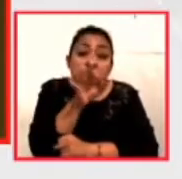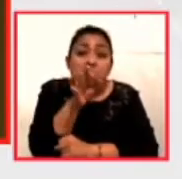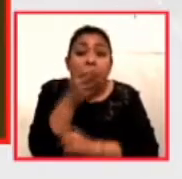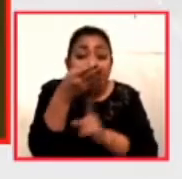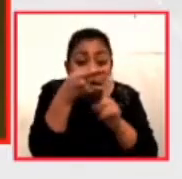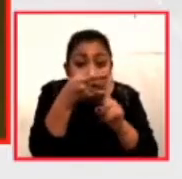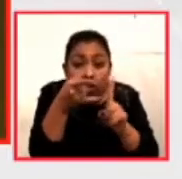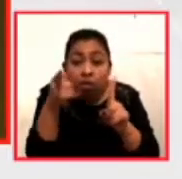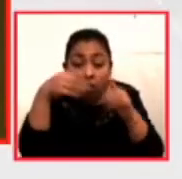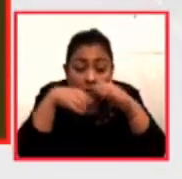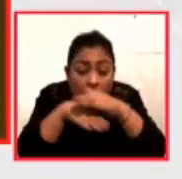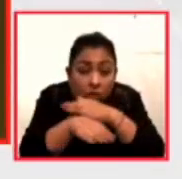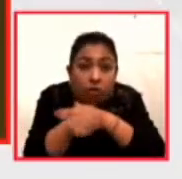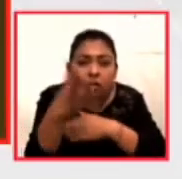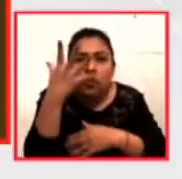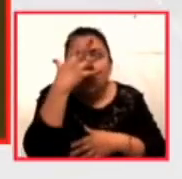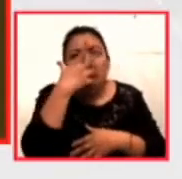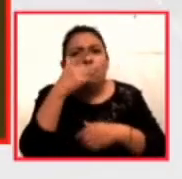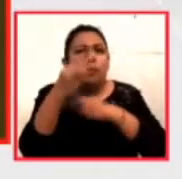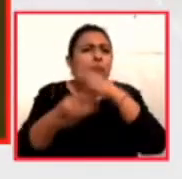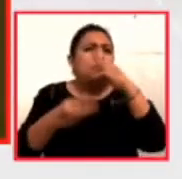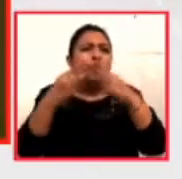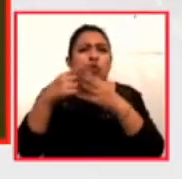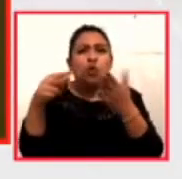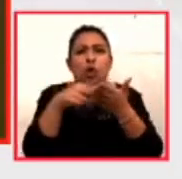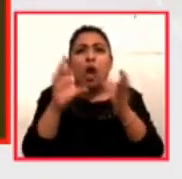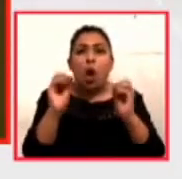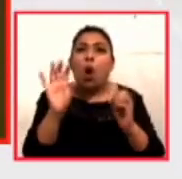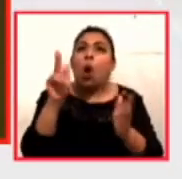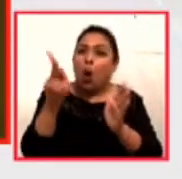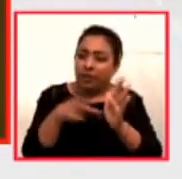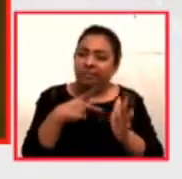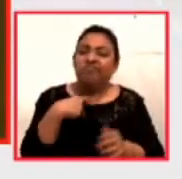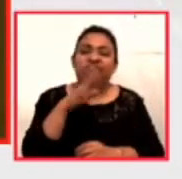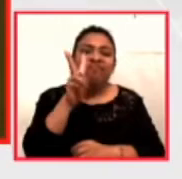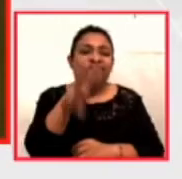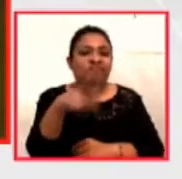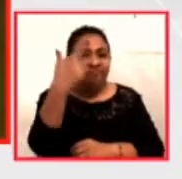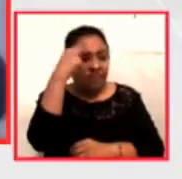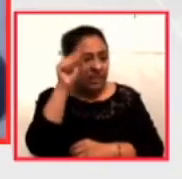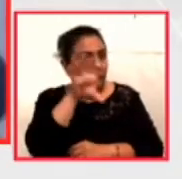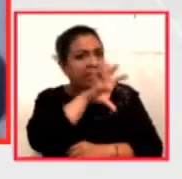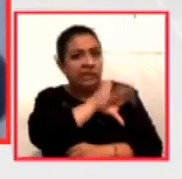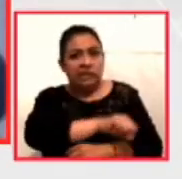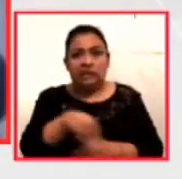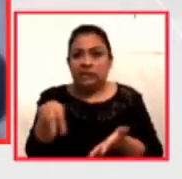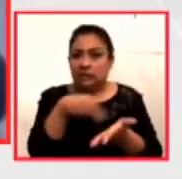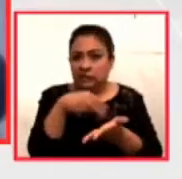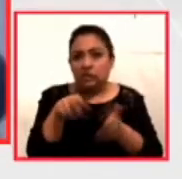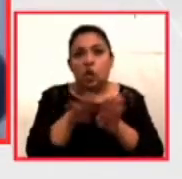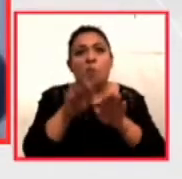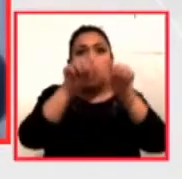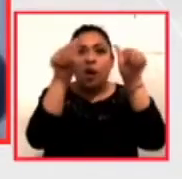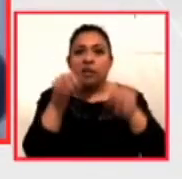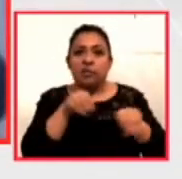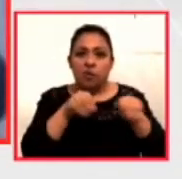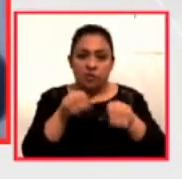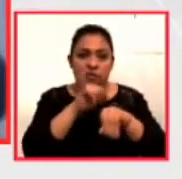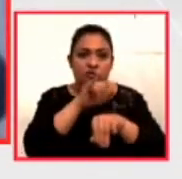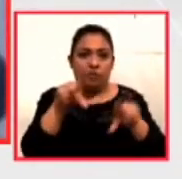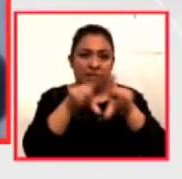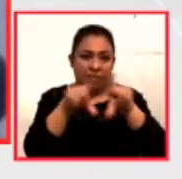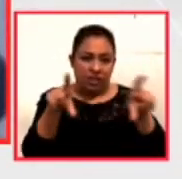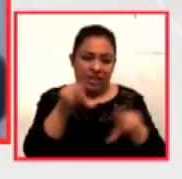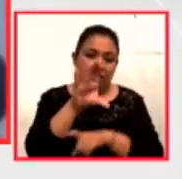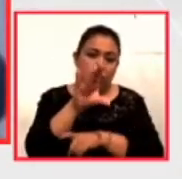al fascinante mundo de la danza o la renovación de sus votos de amor a esta forma del arte en movimiento. Con información y texto de César